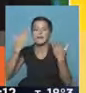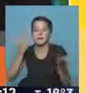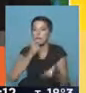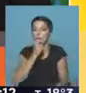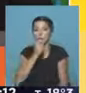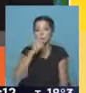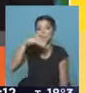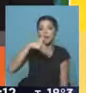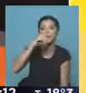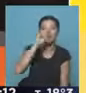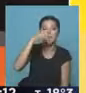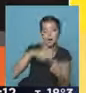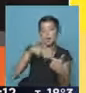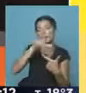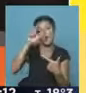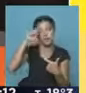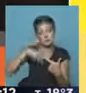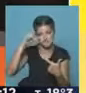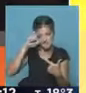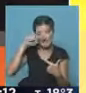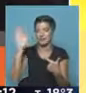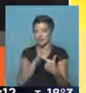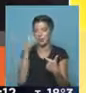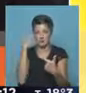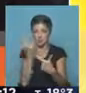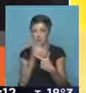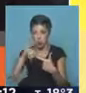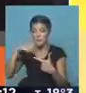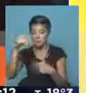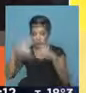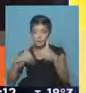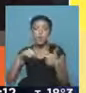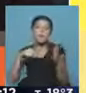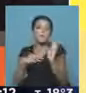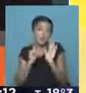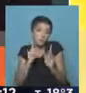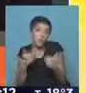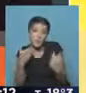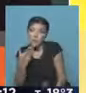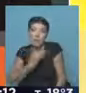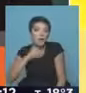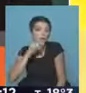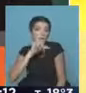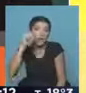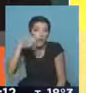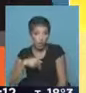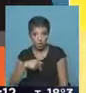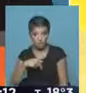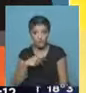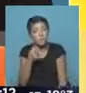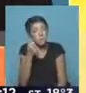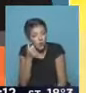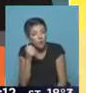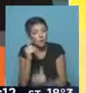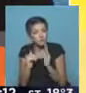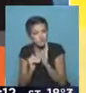sean Macron y Le Pen, los dos que están adelante, pero también puede ocurrir que sea Fillon, que ha subido un poquito